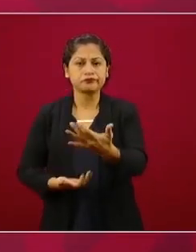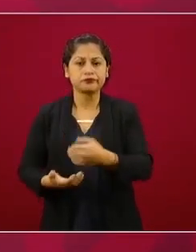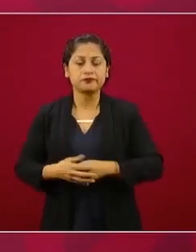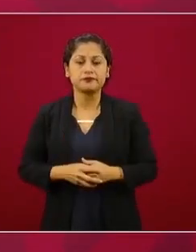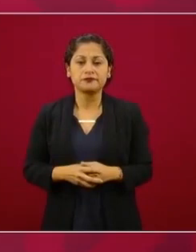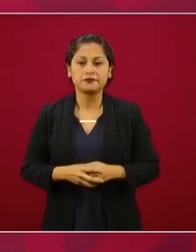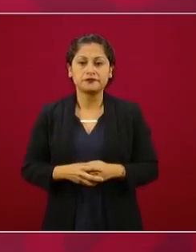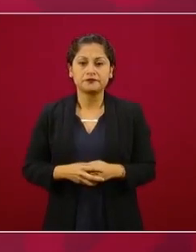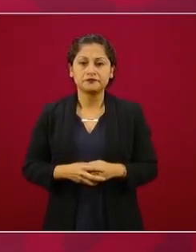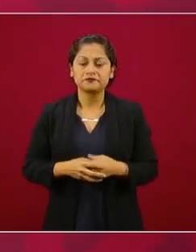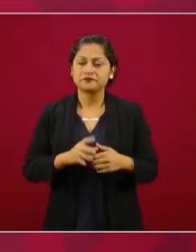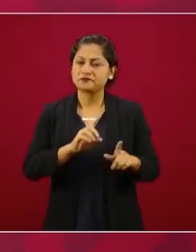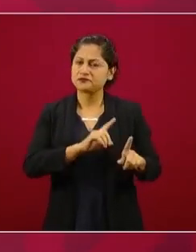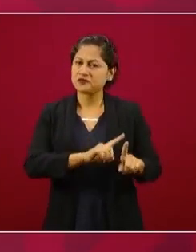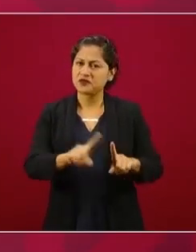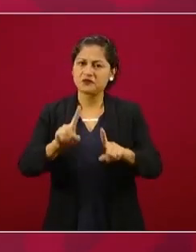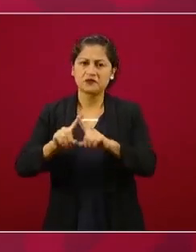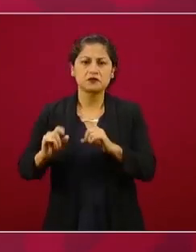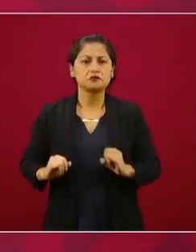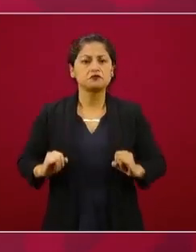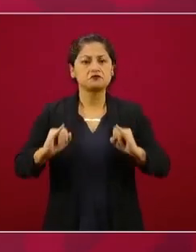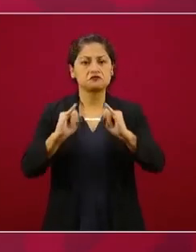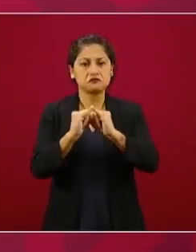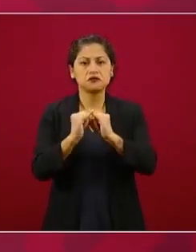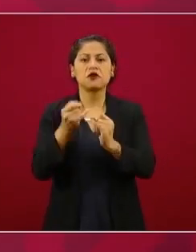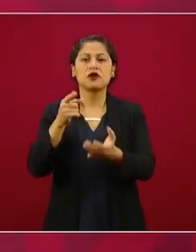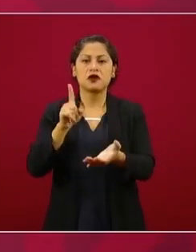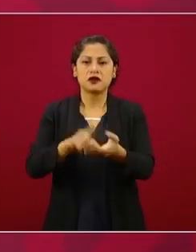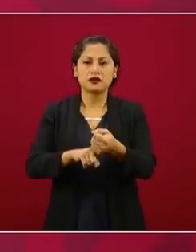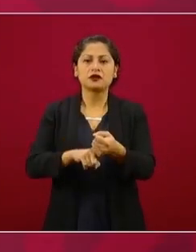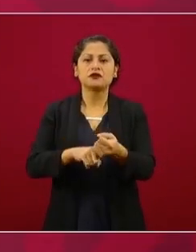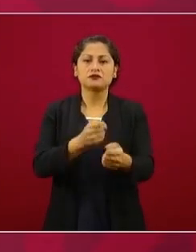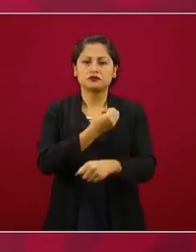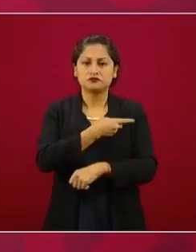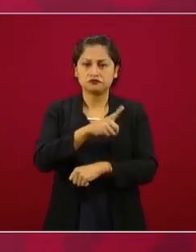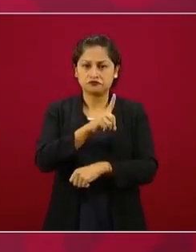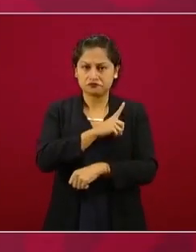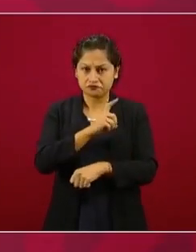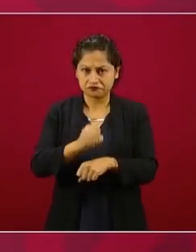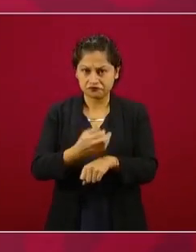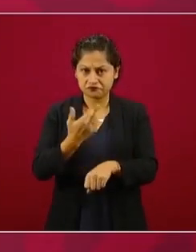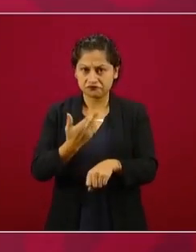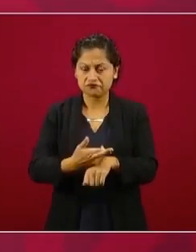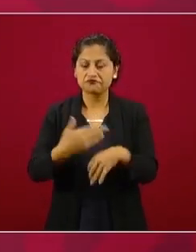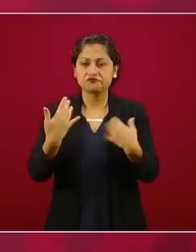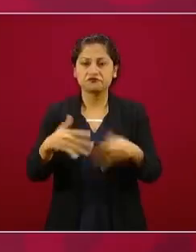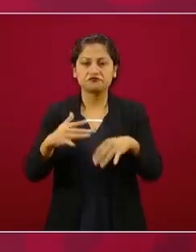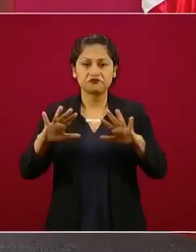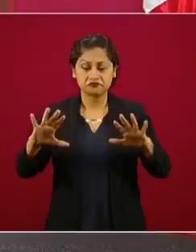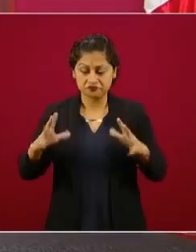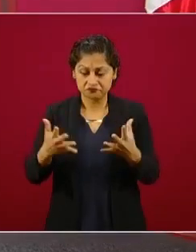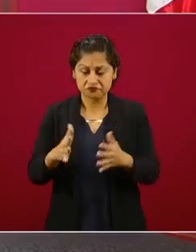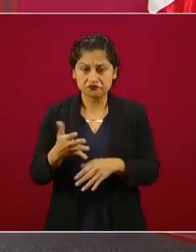en todas las instituciones del sector salud, más de 40,000.